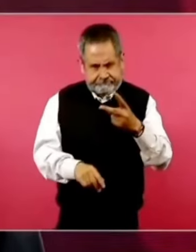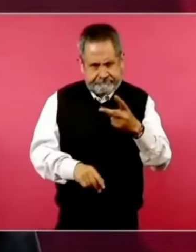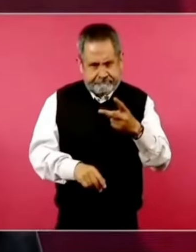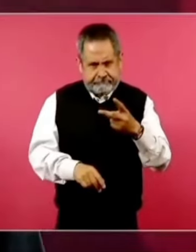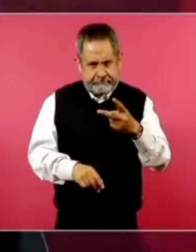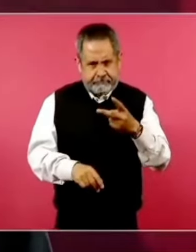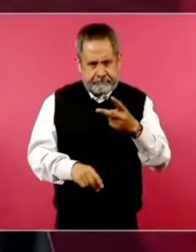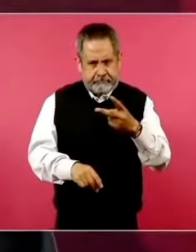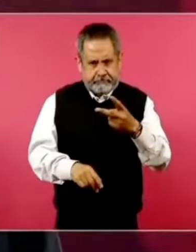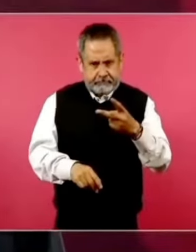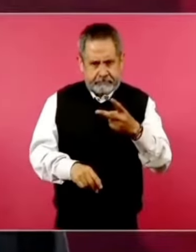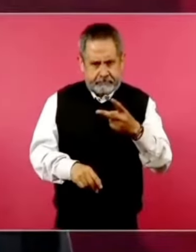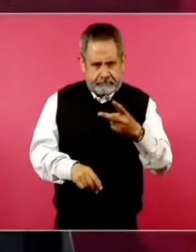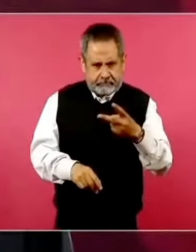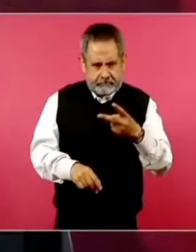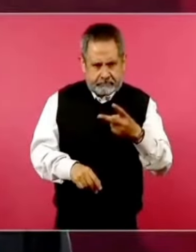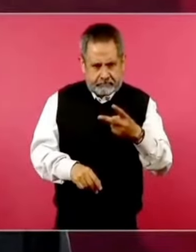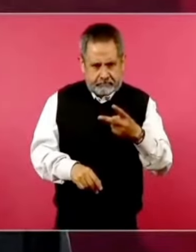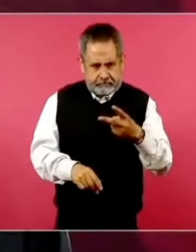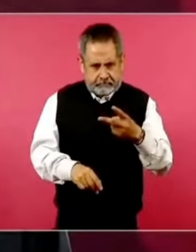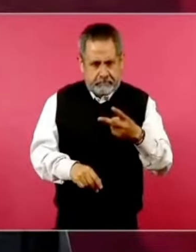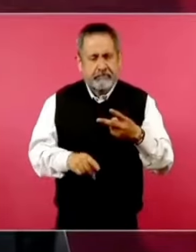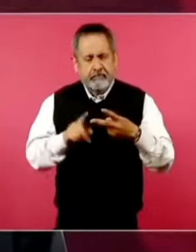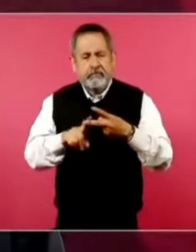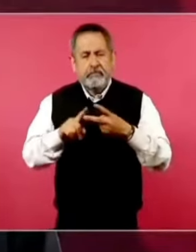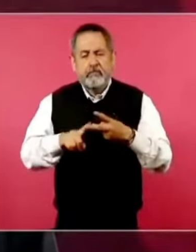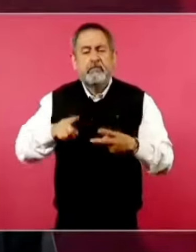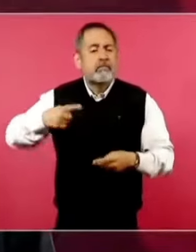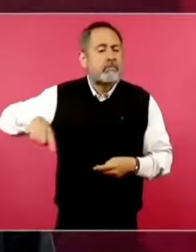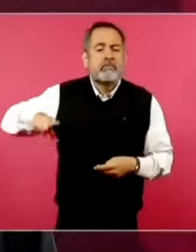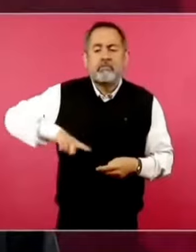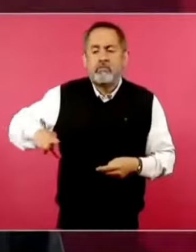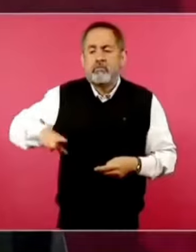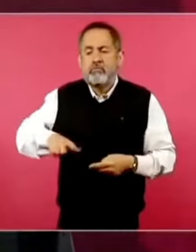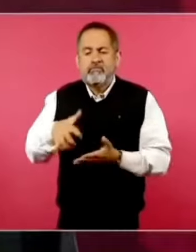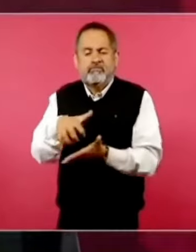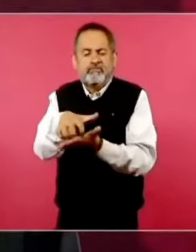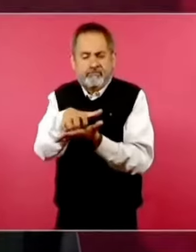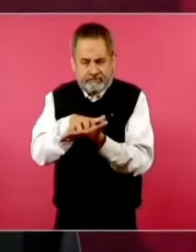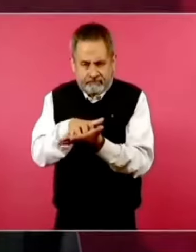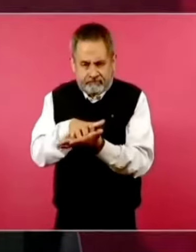O al revés, gobernar con austeridad.